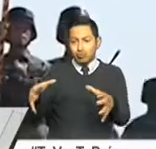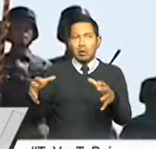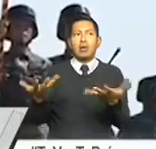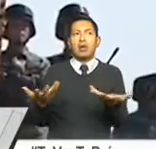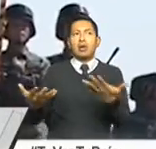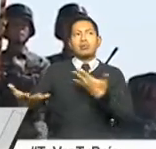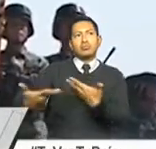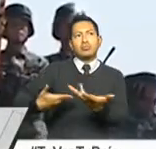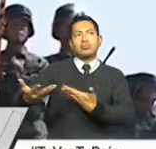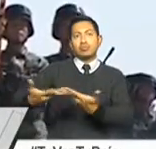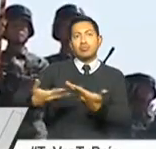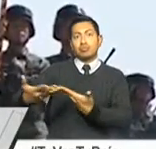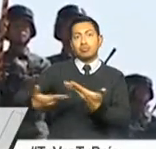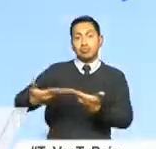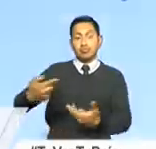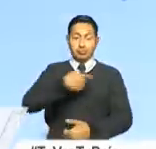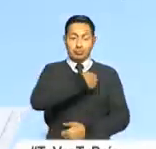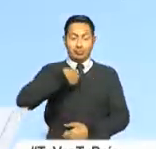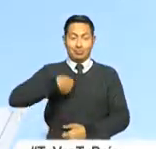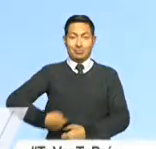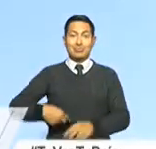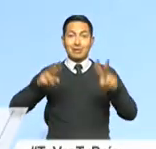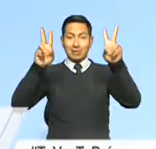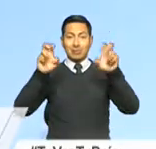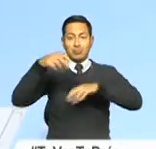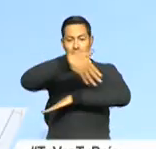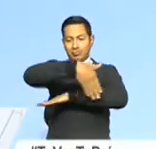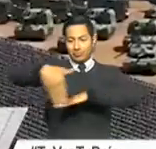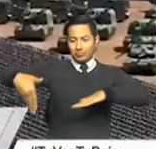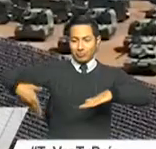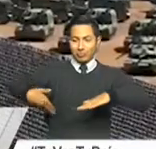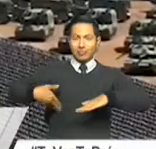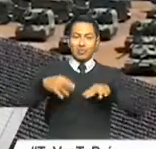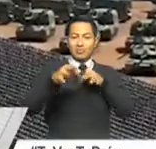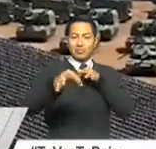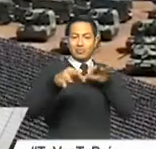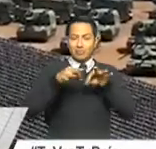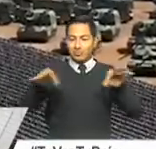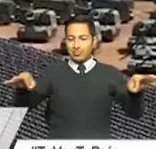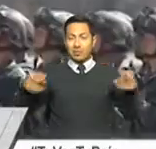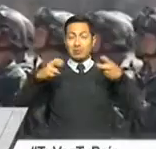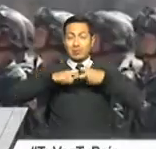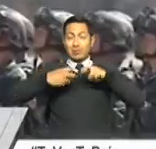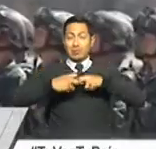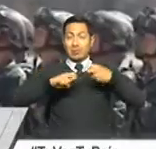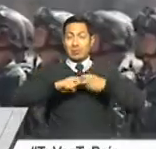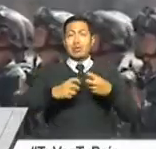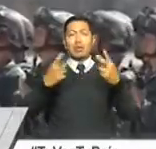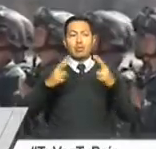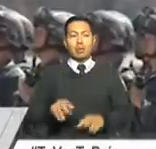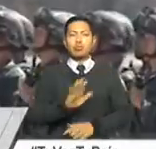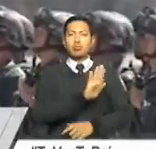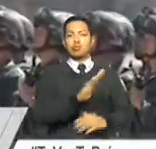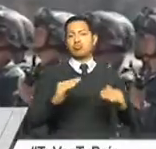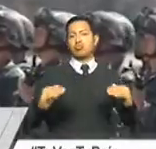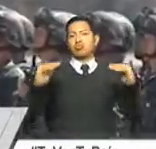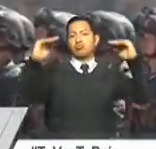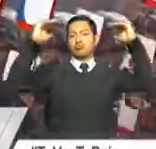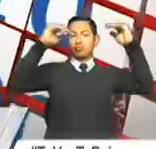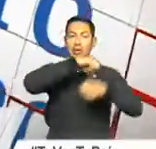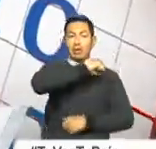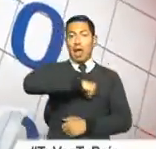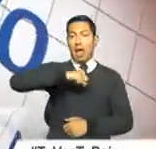está inmerso en conflictos territoriales en el Mar del Sur de China y el Mar de China Oriental, además de reivindicar su soberanía sobre Taiwán.